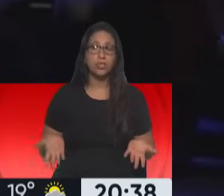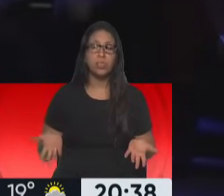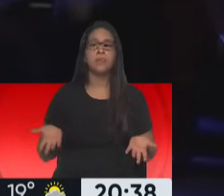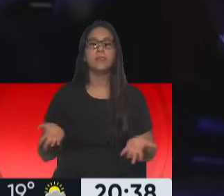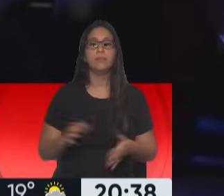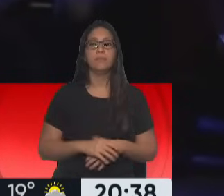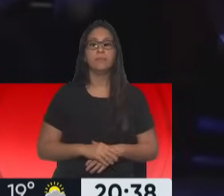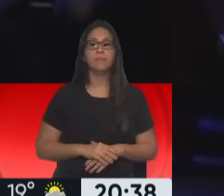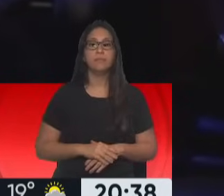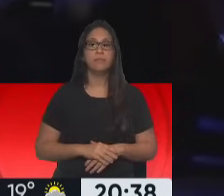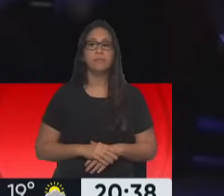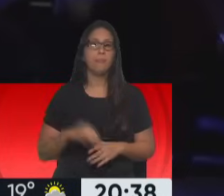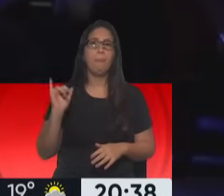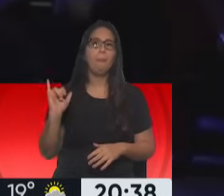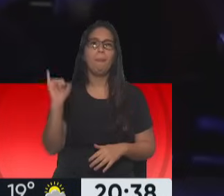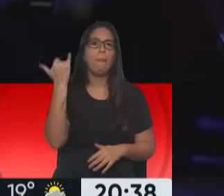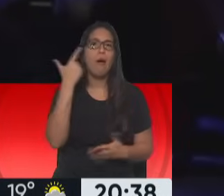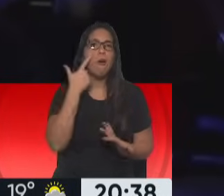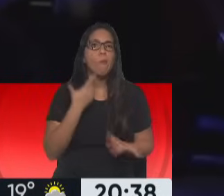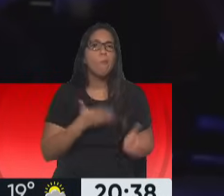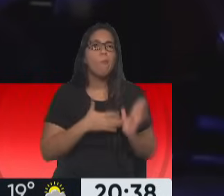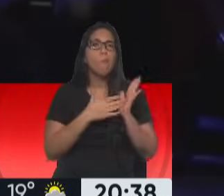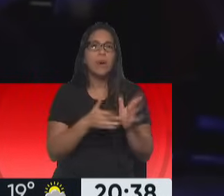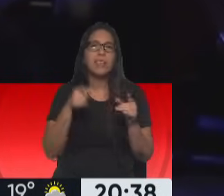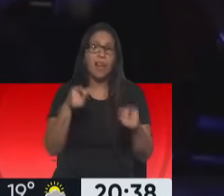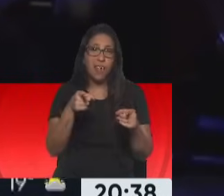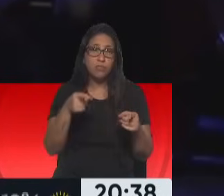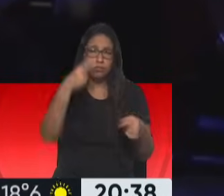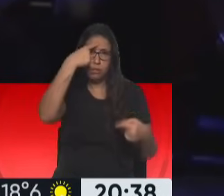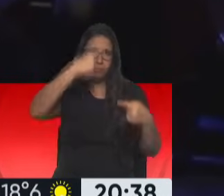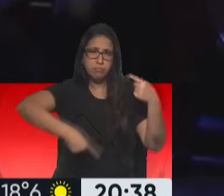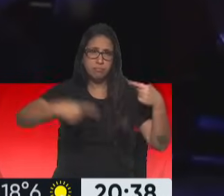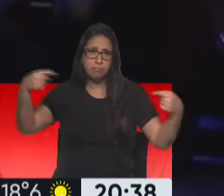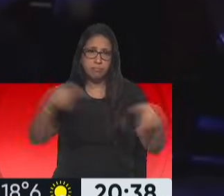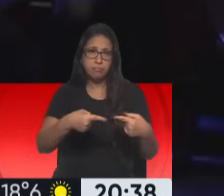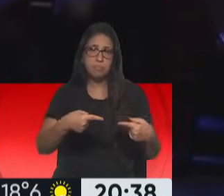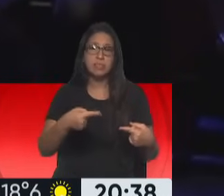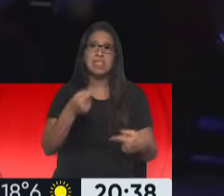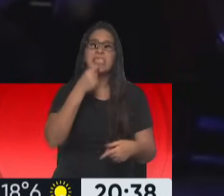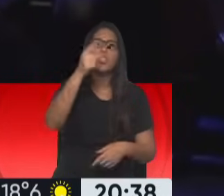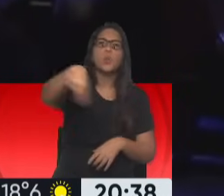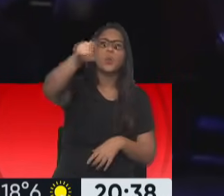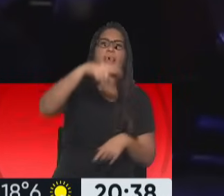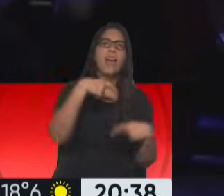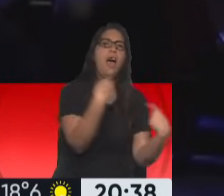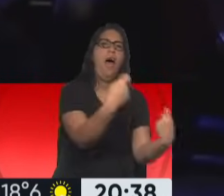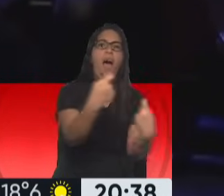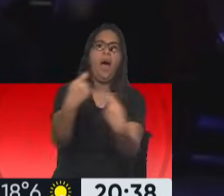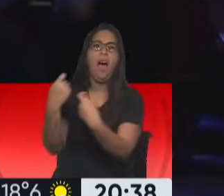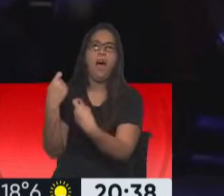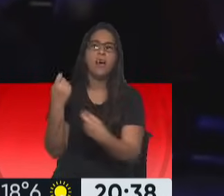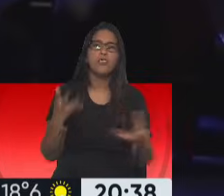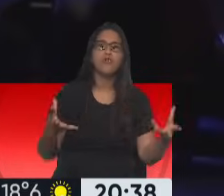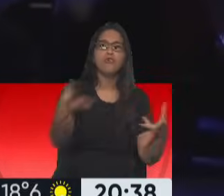básicamente, la mejor muestra de que eso no tiene sentido, si ustedes pudieran sumar todos sus costos y la retribución